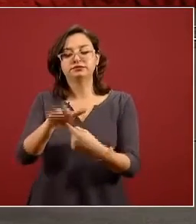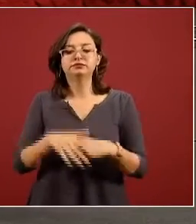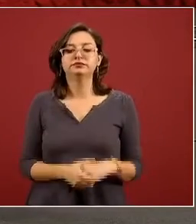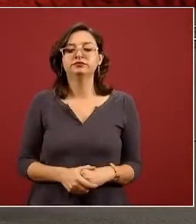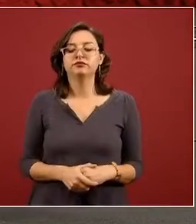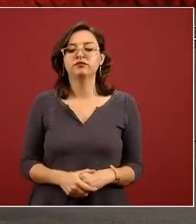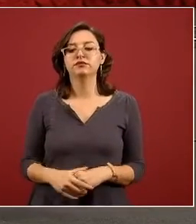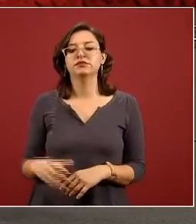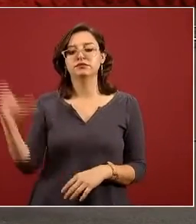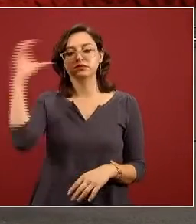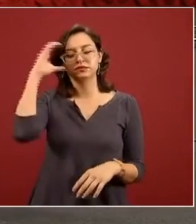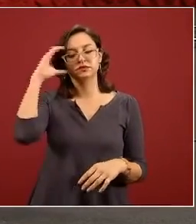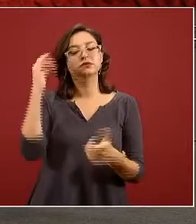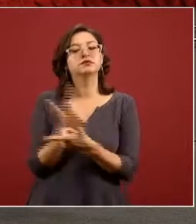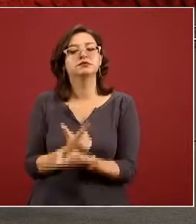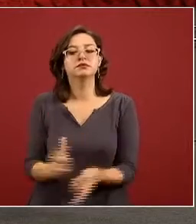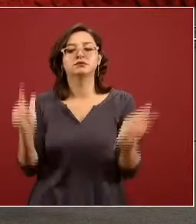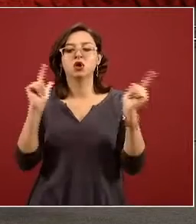disponibles,